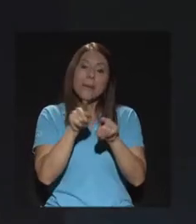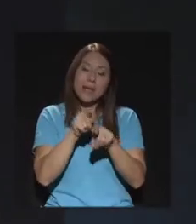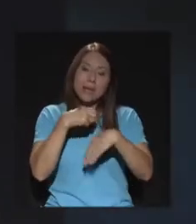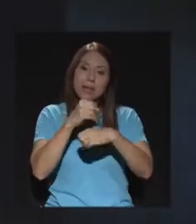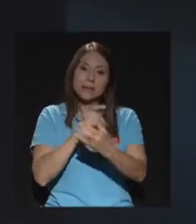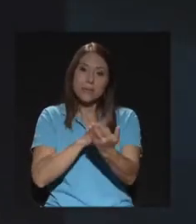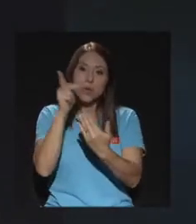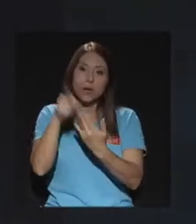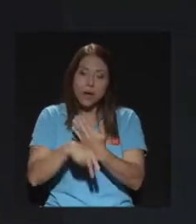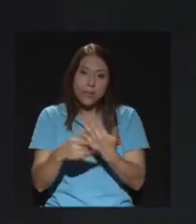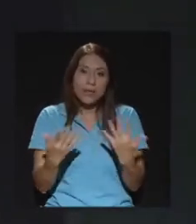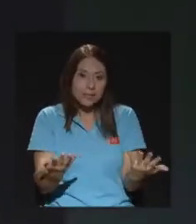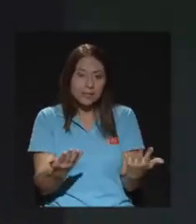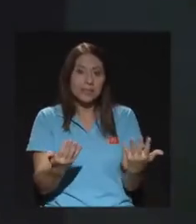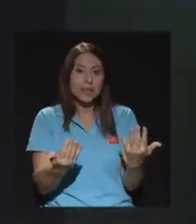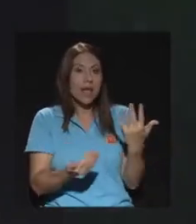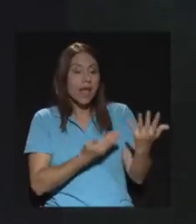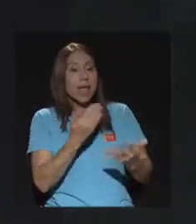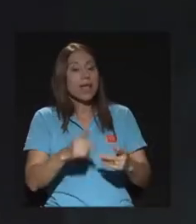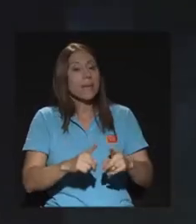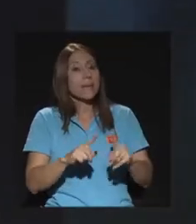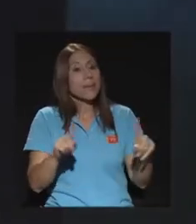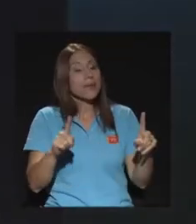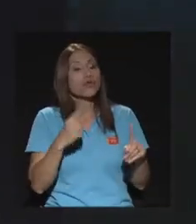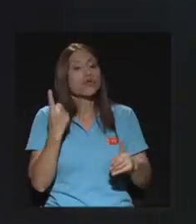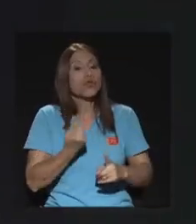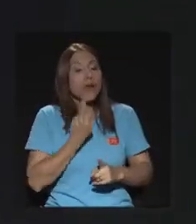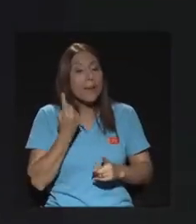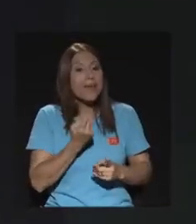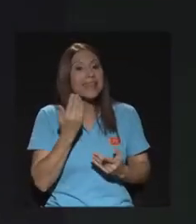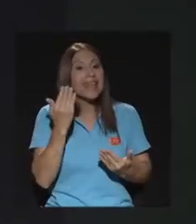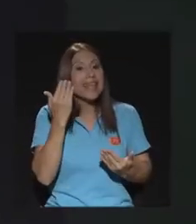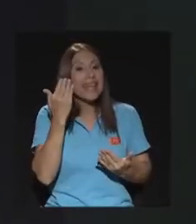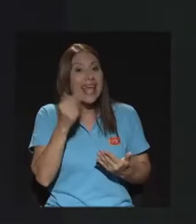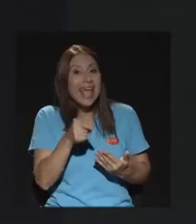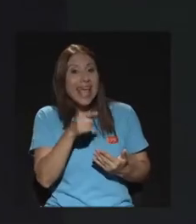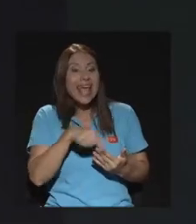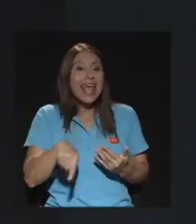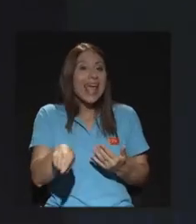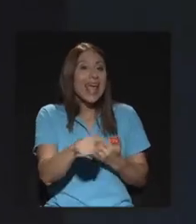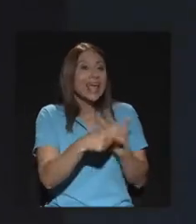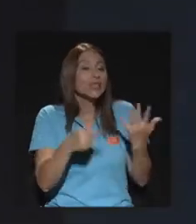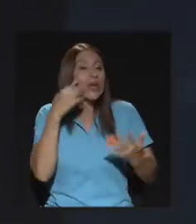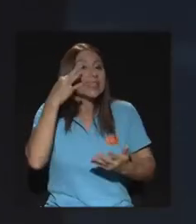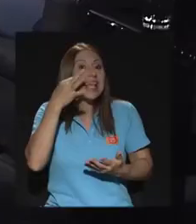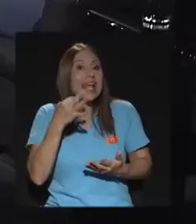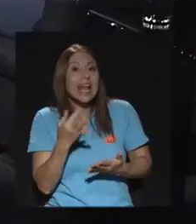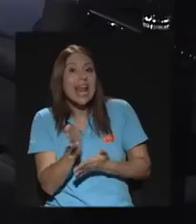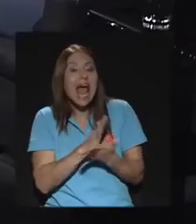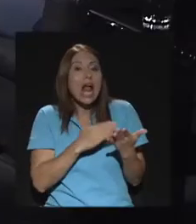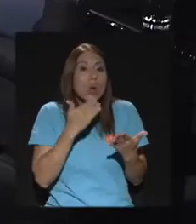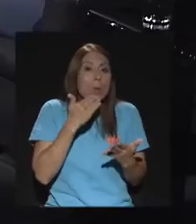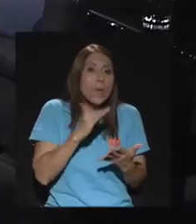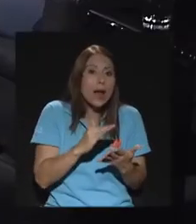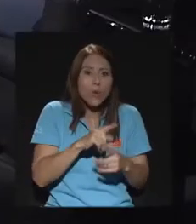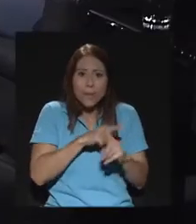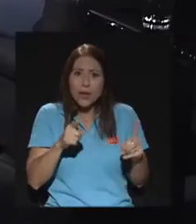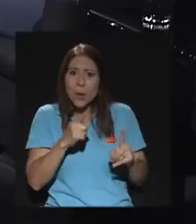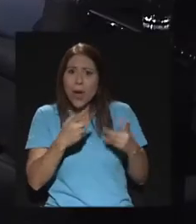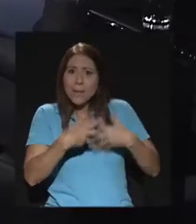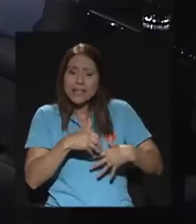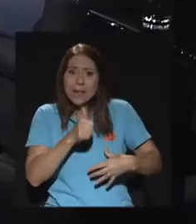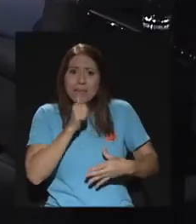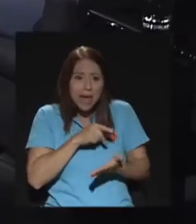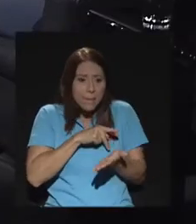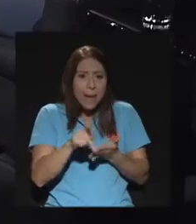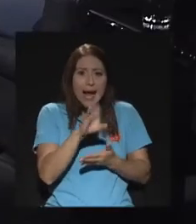programas de interés. Yo no sé qué es ese ver diabólico del sector privado, que genera empleos, mire, que paga la caja, que